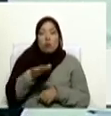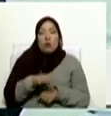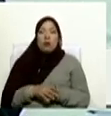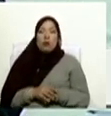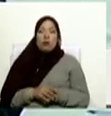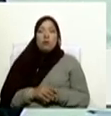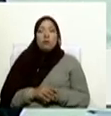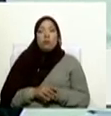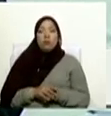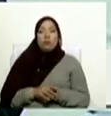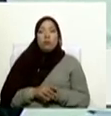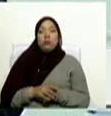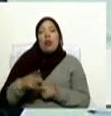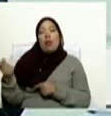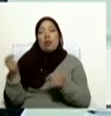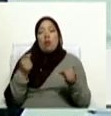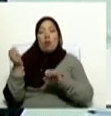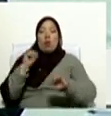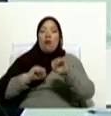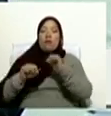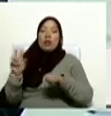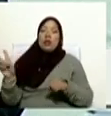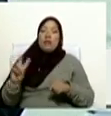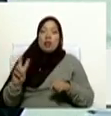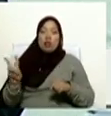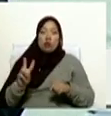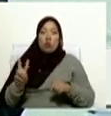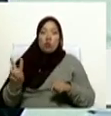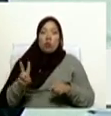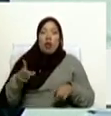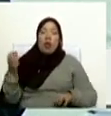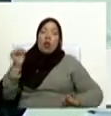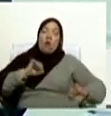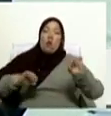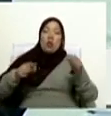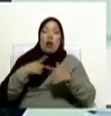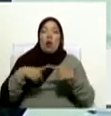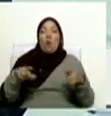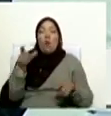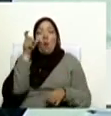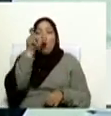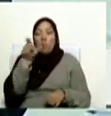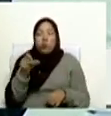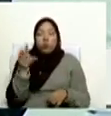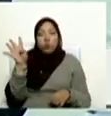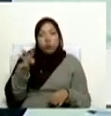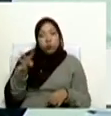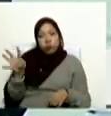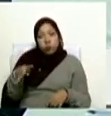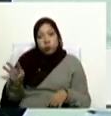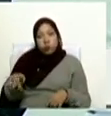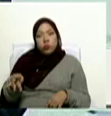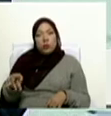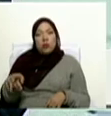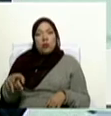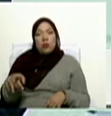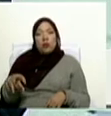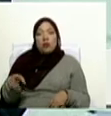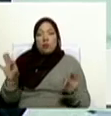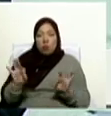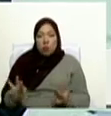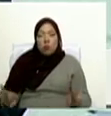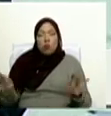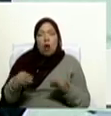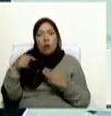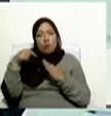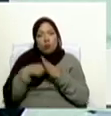para la defensa de su territorio para la defensa de su guayana esquiva una